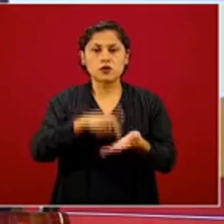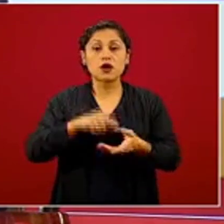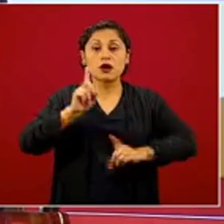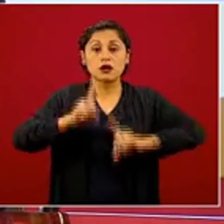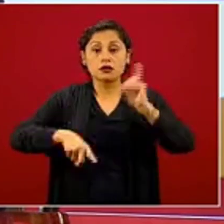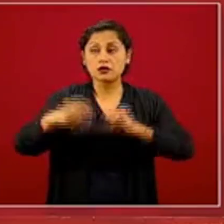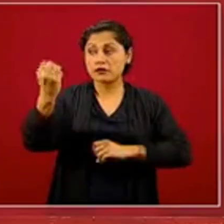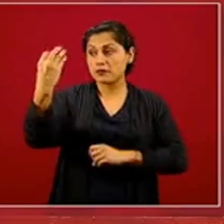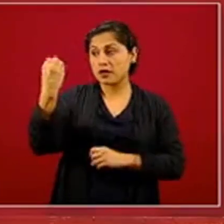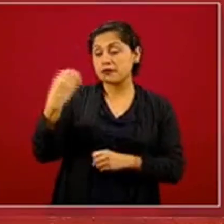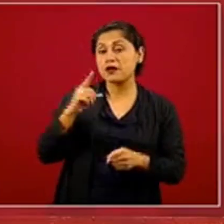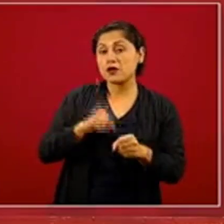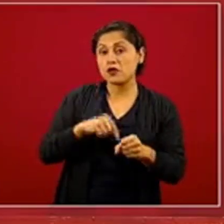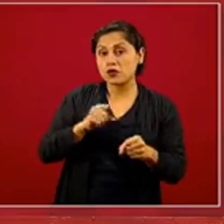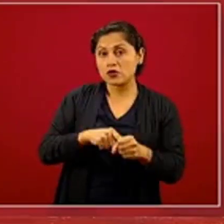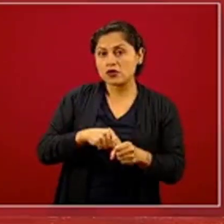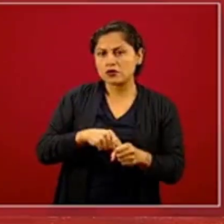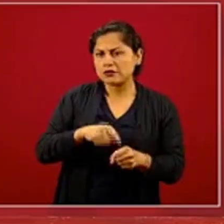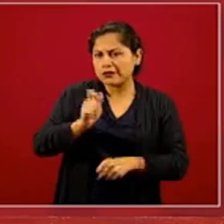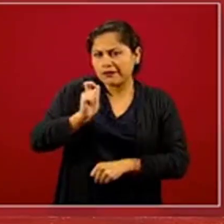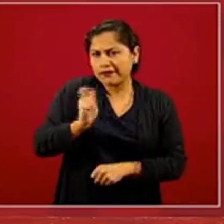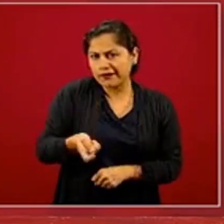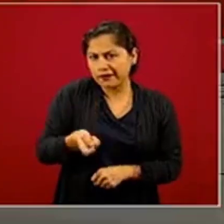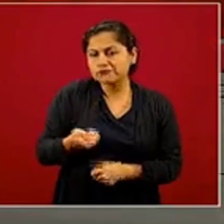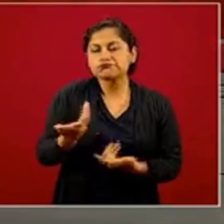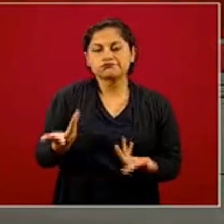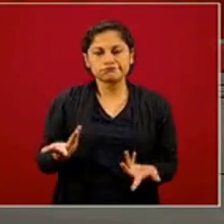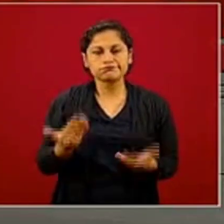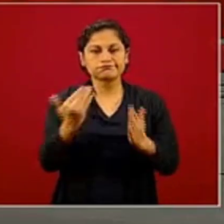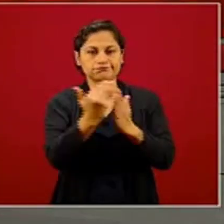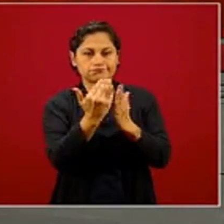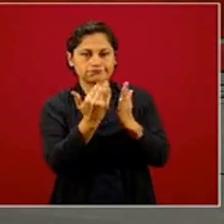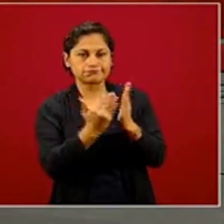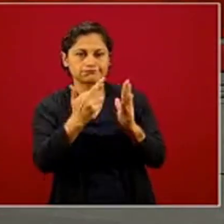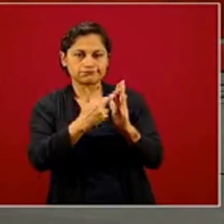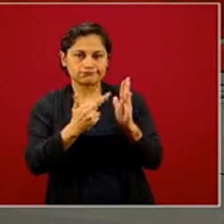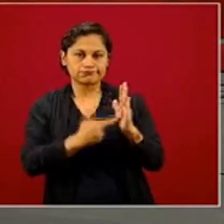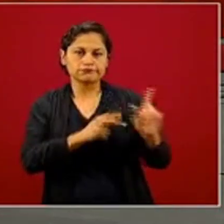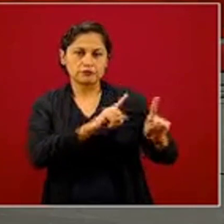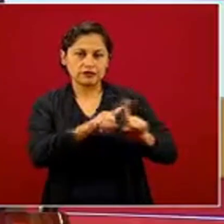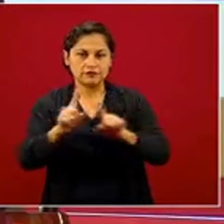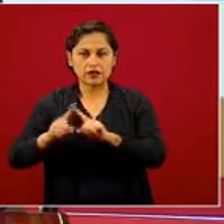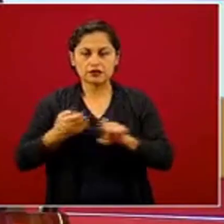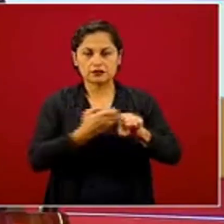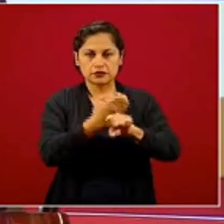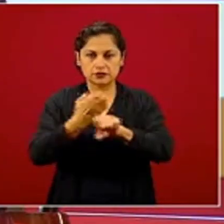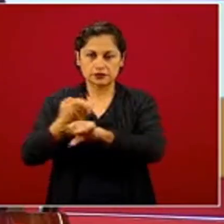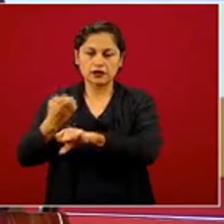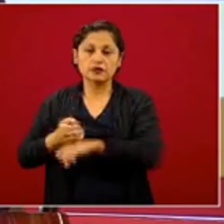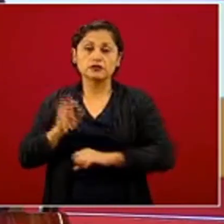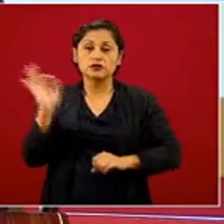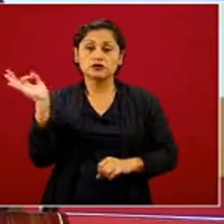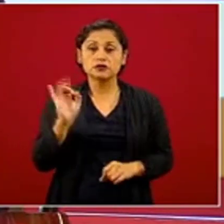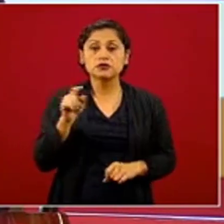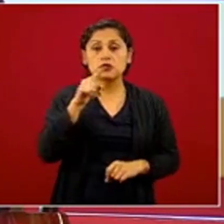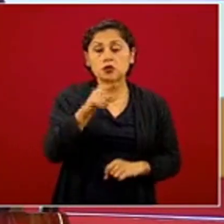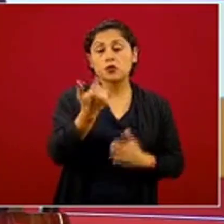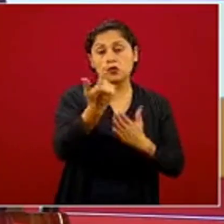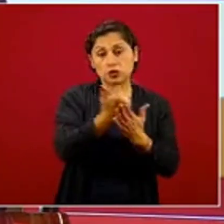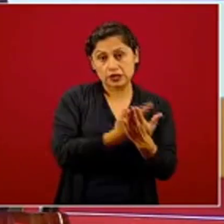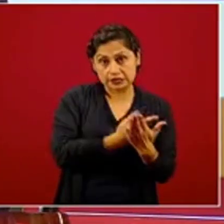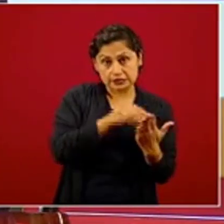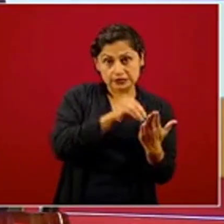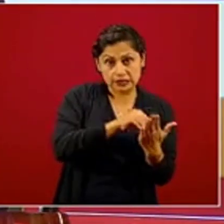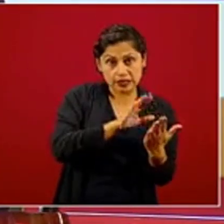habrá restricciones. Si usted no trabaja en una actividad esencial, no podrá ir a trabajar si el semáforo